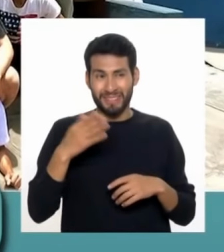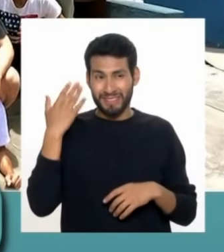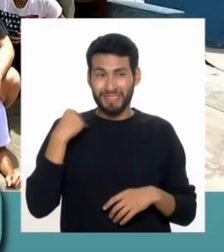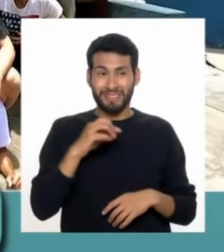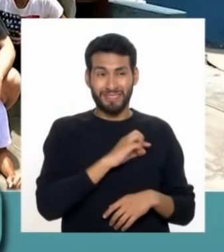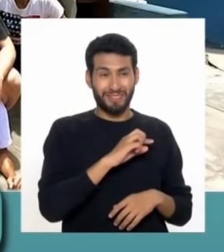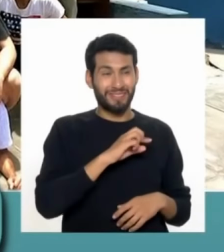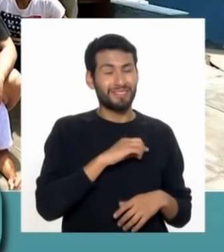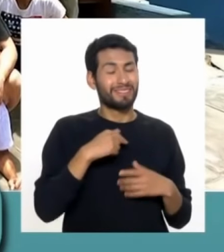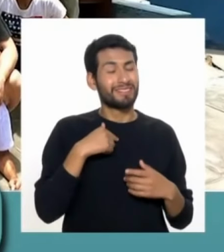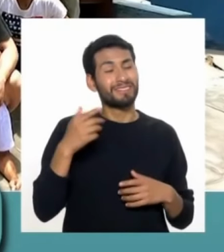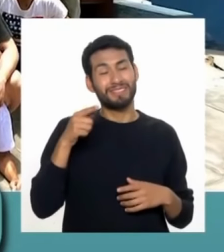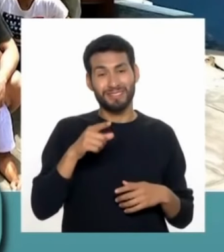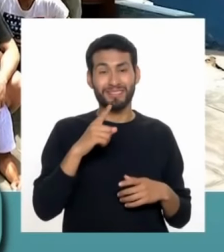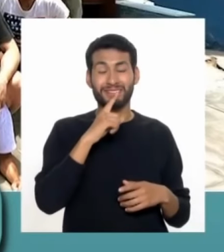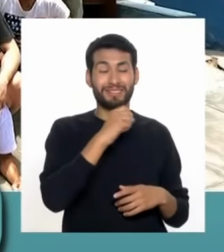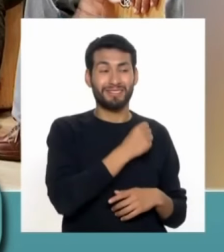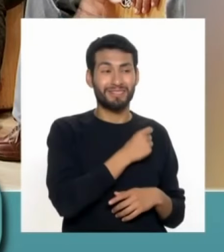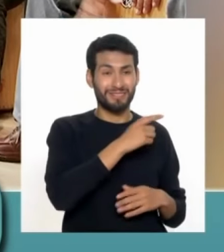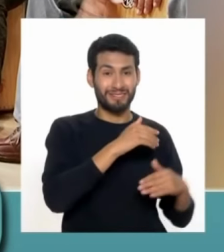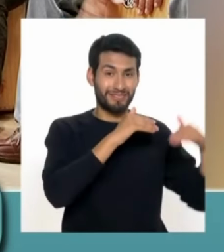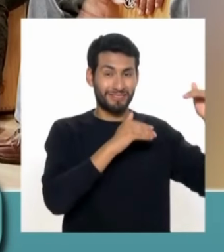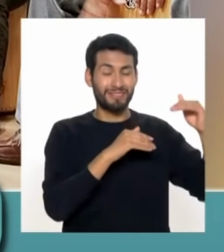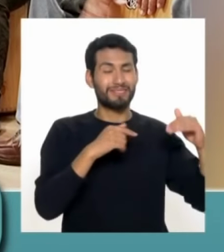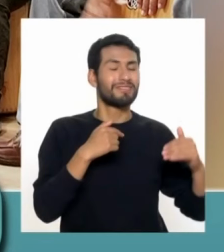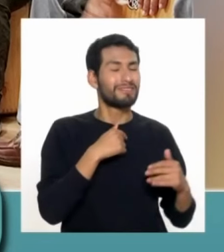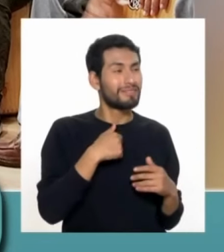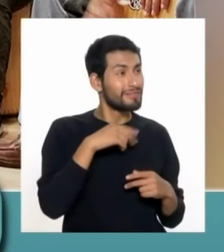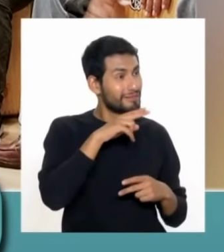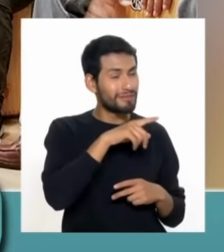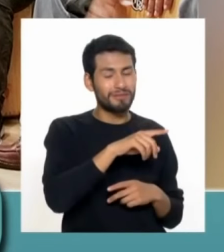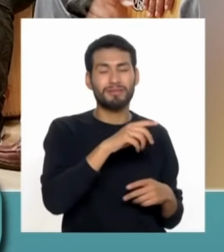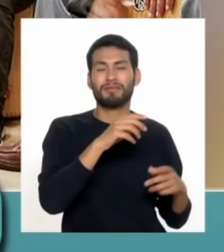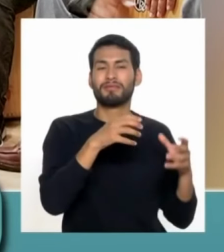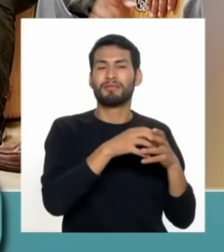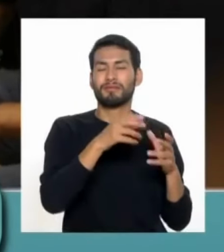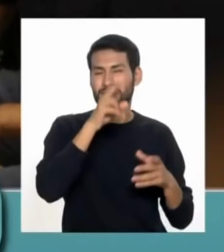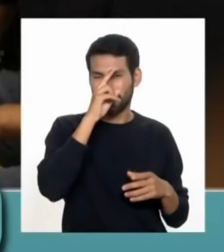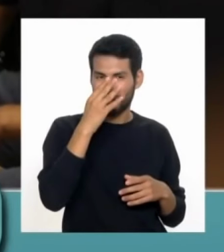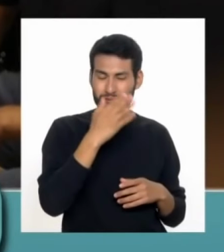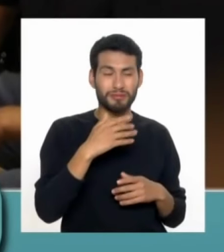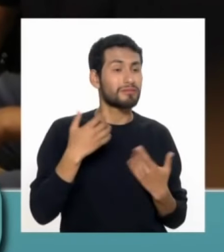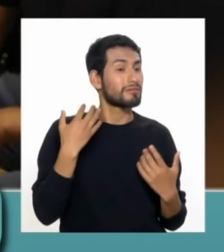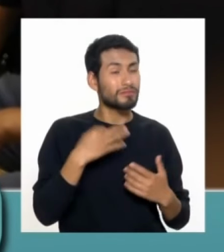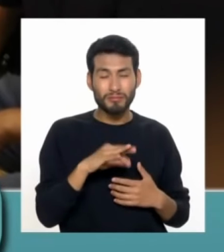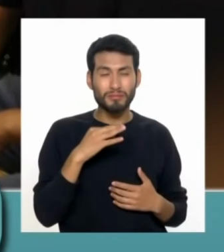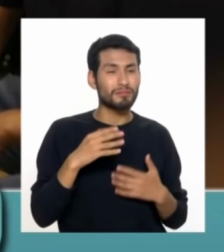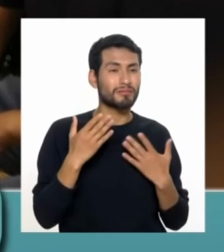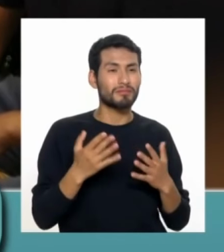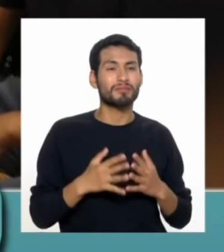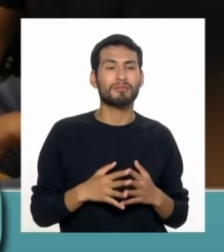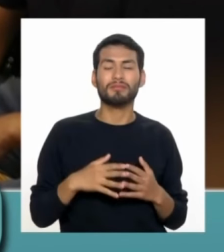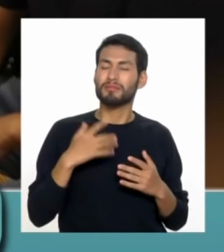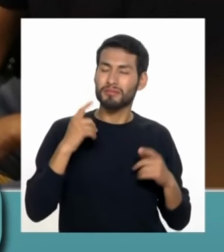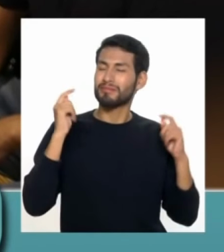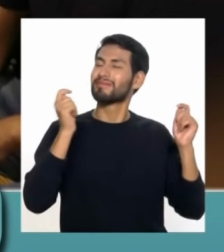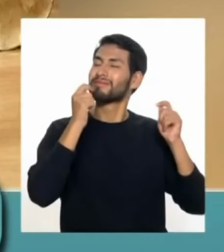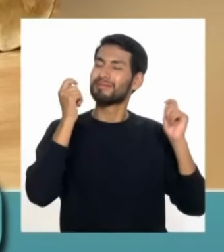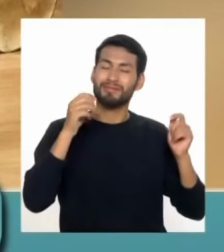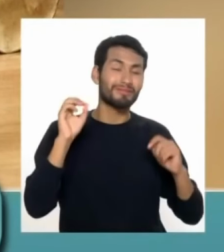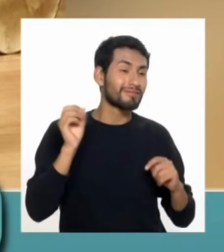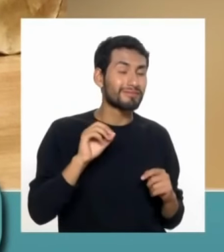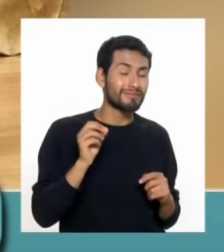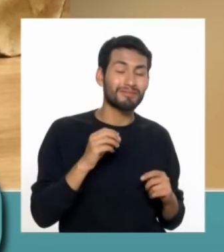primaria, ellos estaban en secundaria, que eran integrantes de Perú Negro. Entonces, siempre que había algún tipo de fiesta